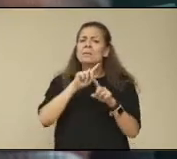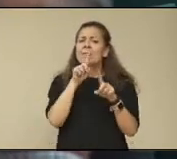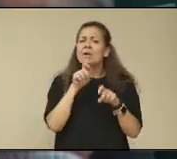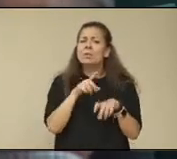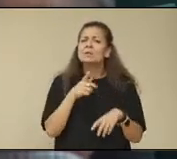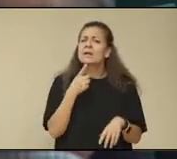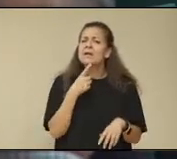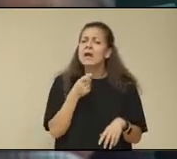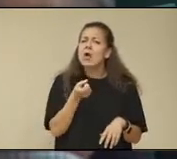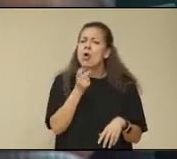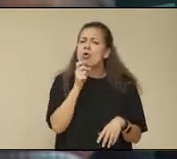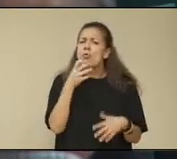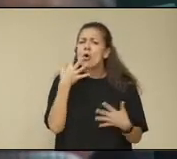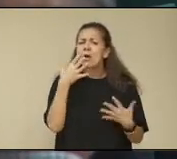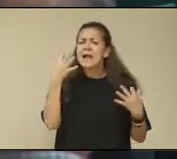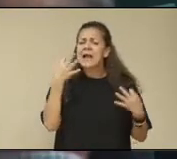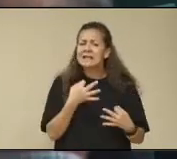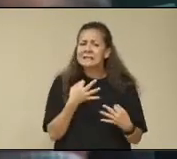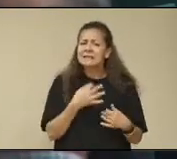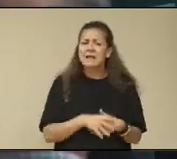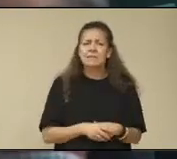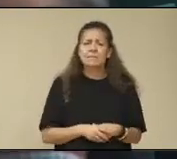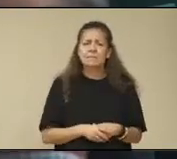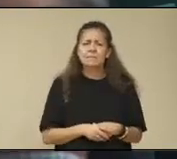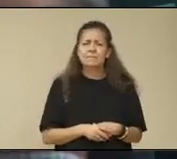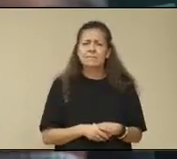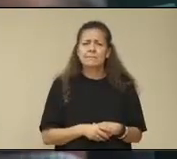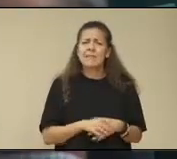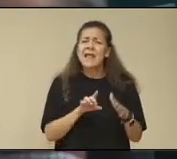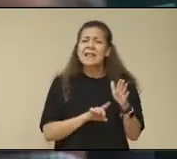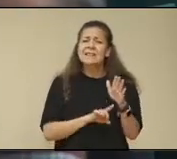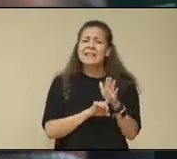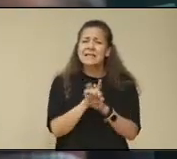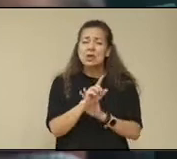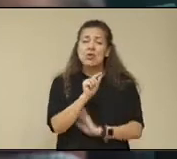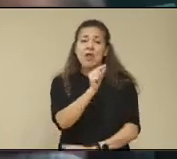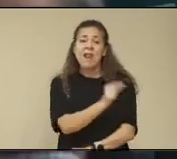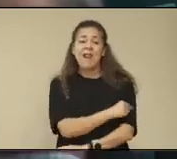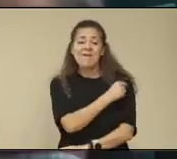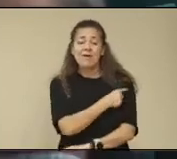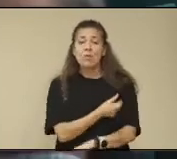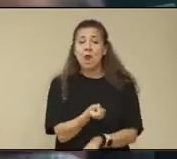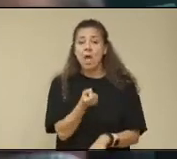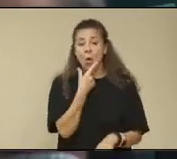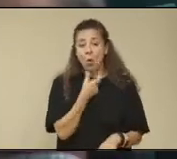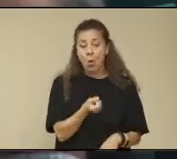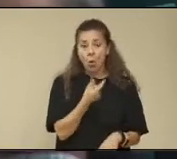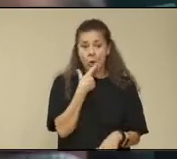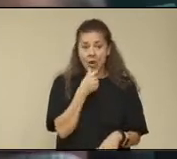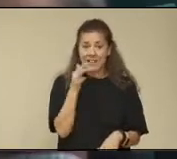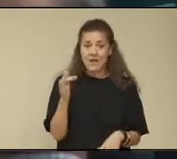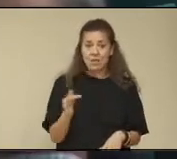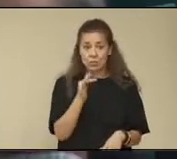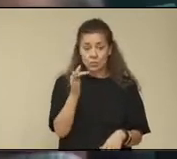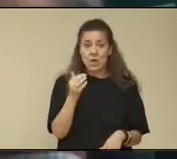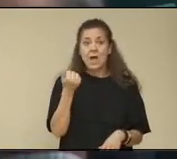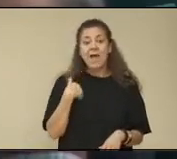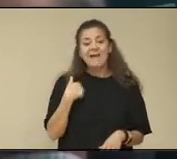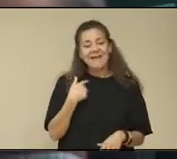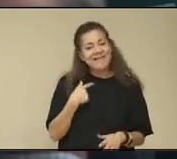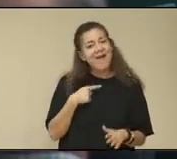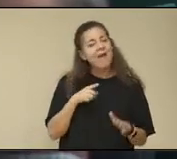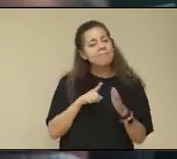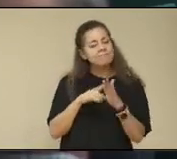es, ¿cómo de realista es el desarrollo de la vacuna oral contra la tuberculosis que tiene ya avances preclínicos en macacos?